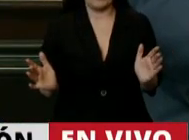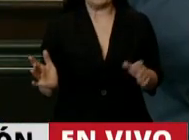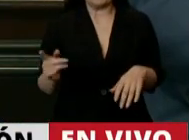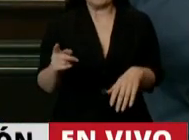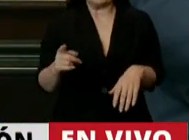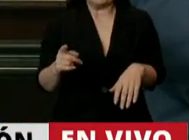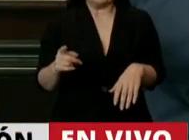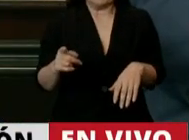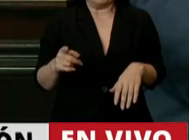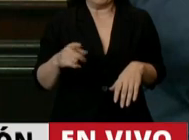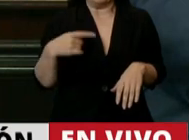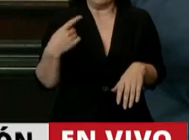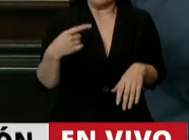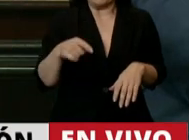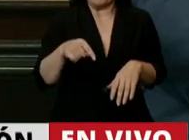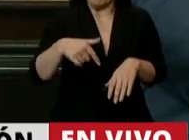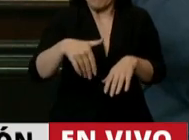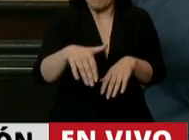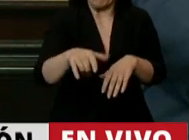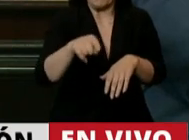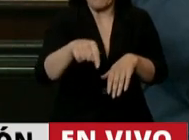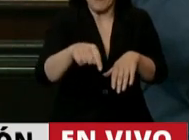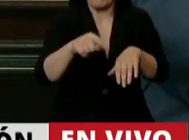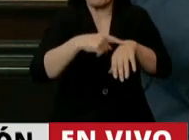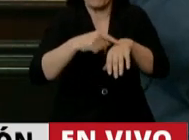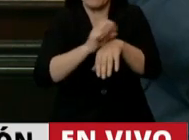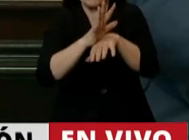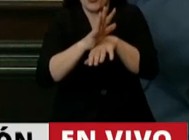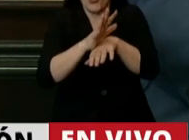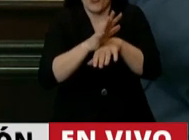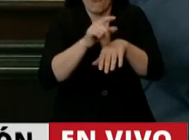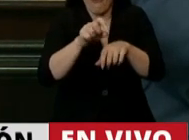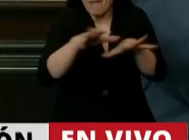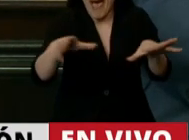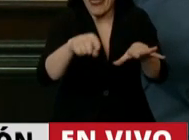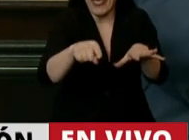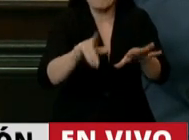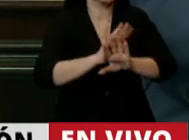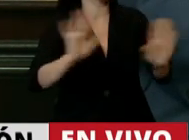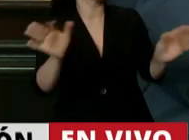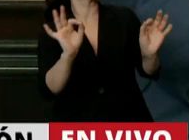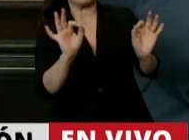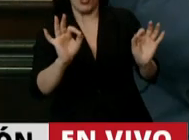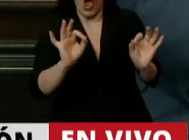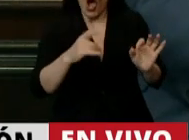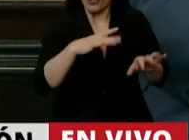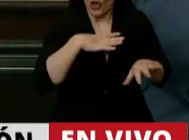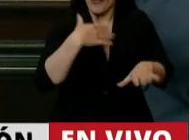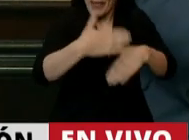Estamos transitando todavía el epicentro de la pandemia, nada de esto ha pasado. Estamos transitando